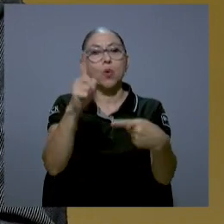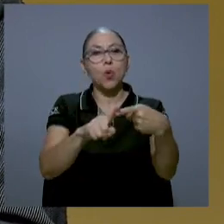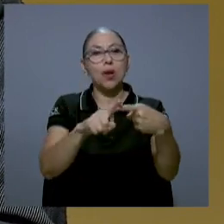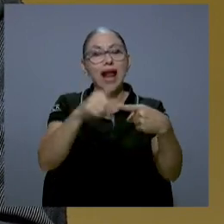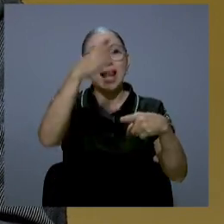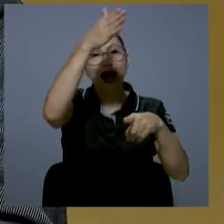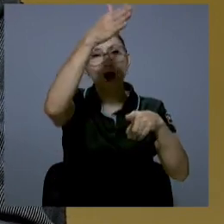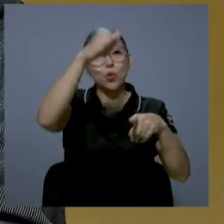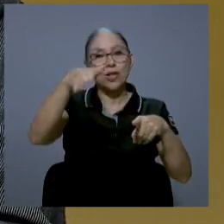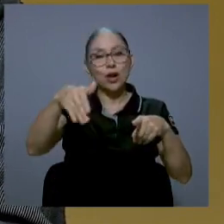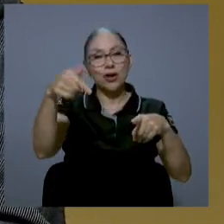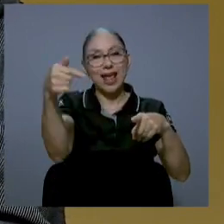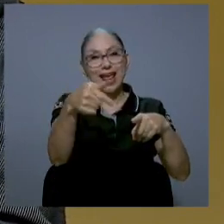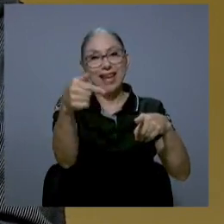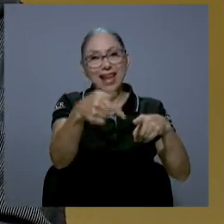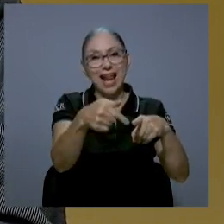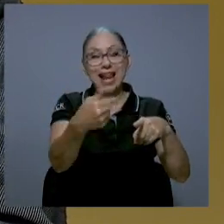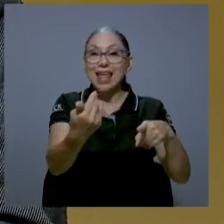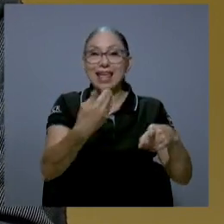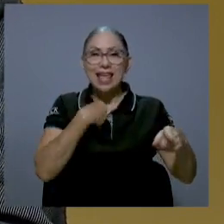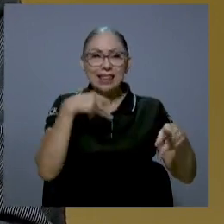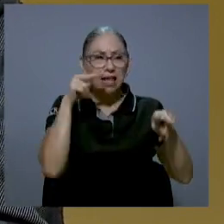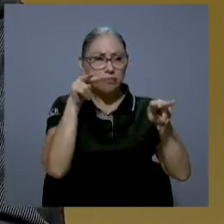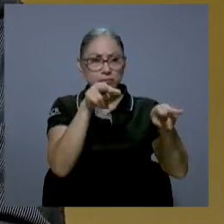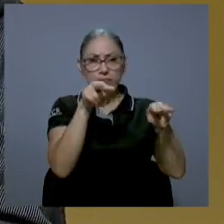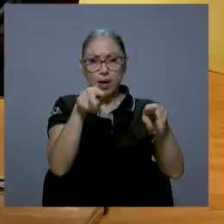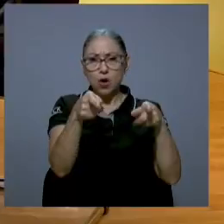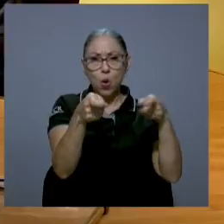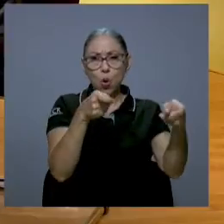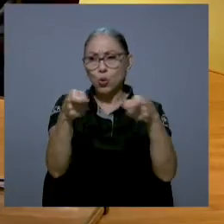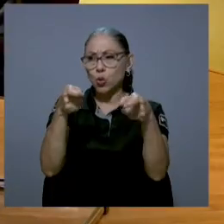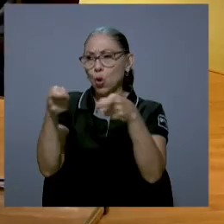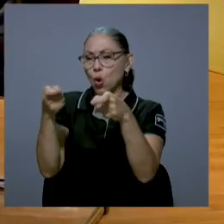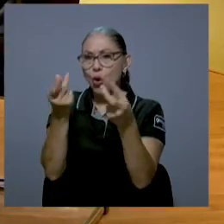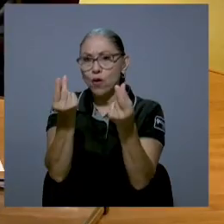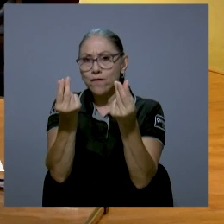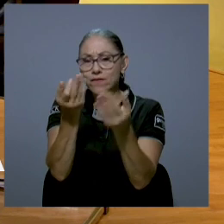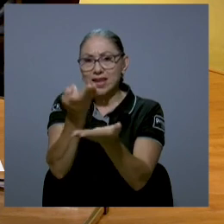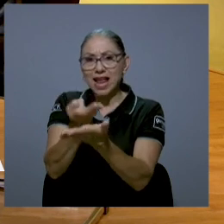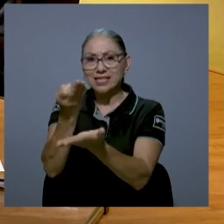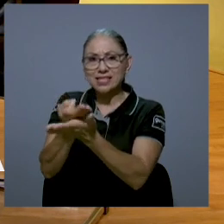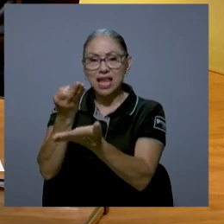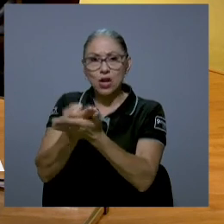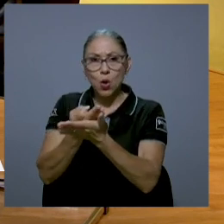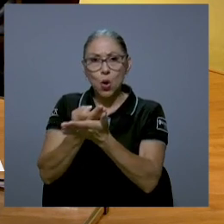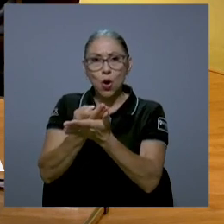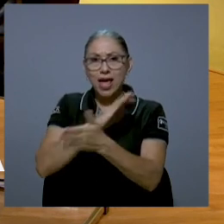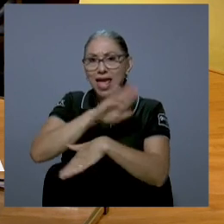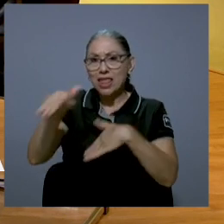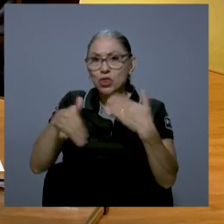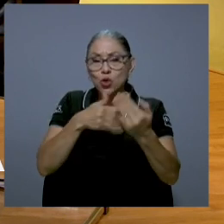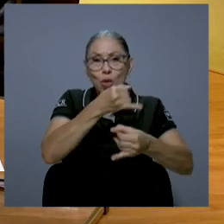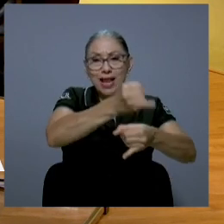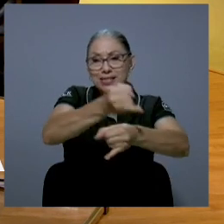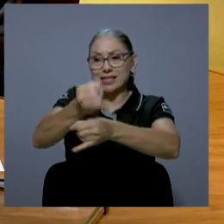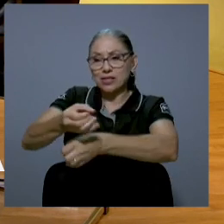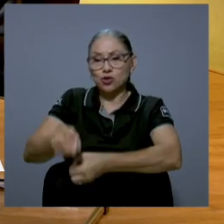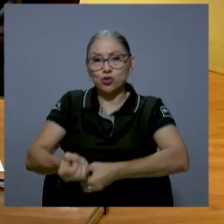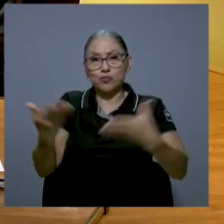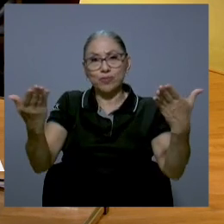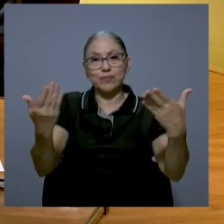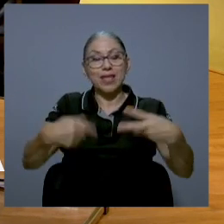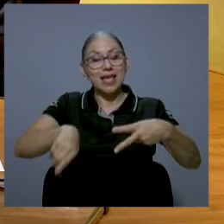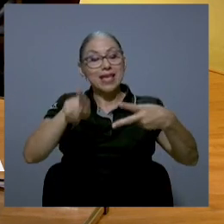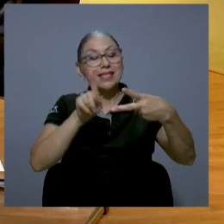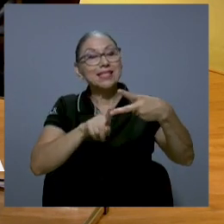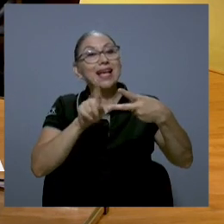de la República, que va a ejercer un control financiero sobre todo el sector estatal, y se crea un